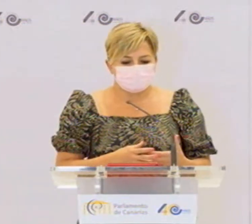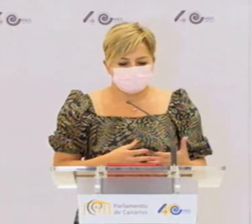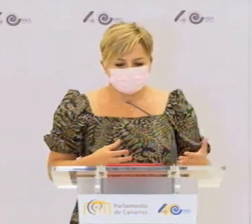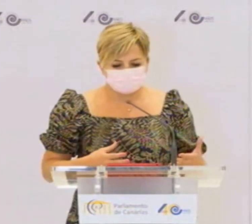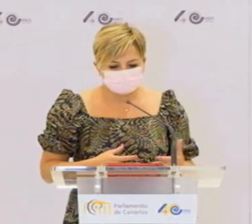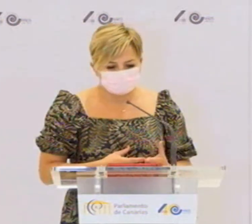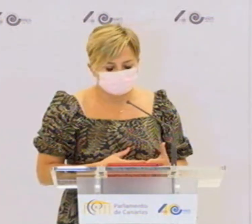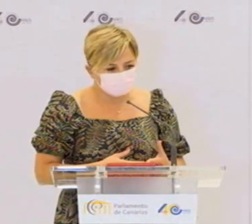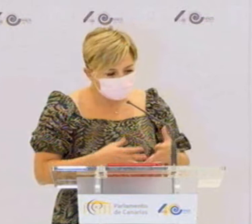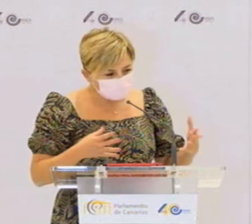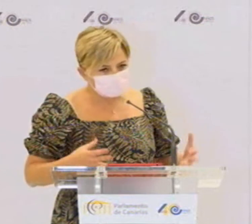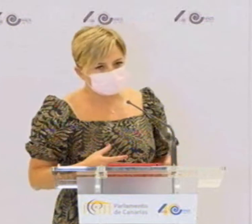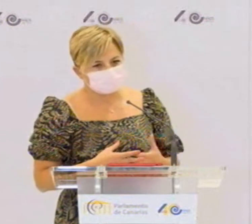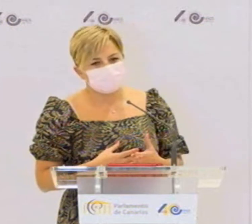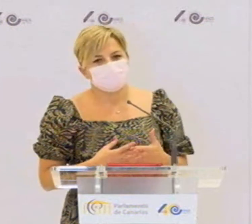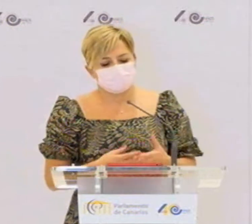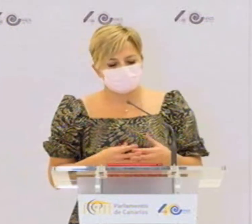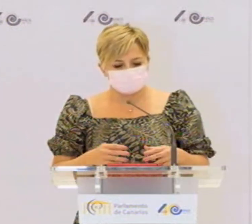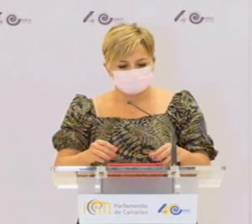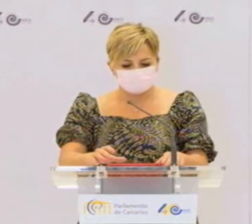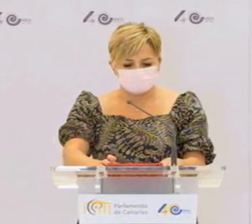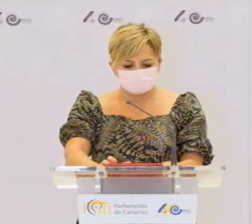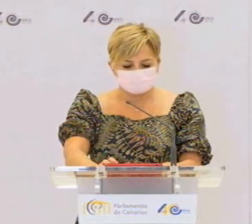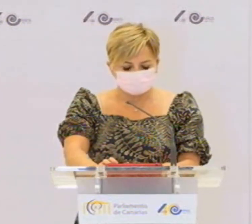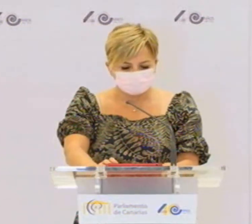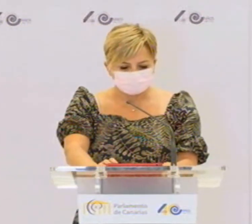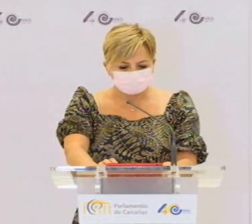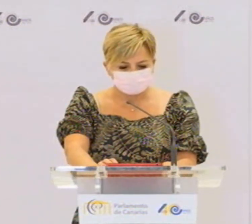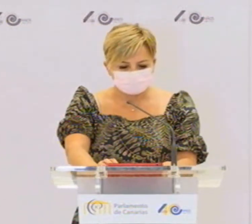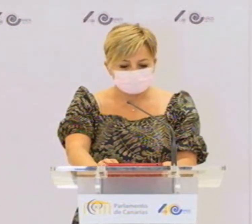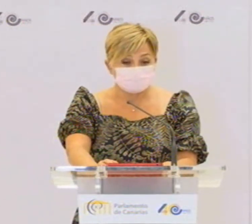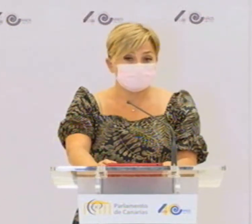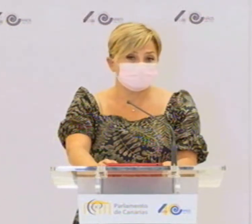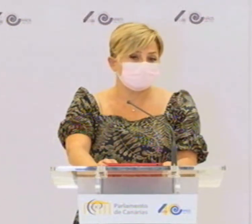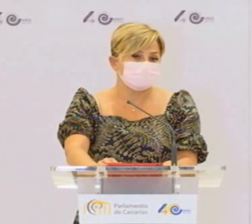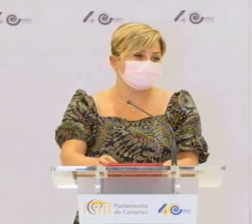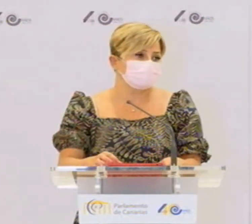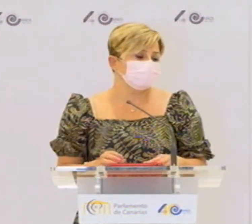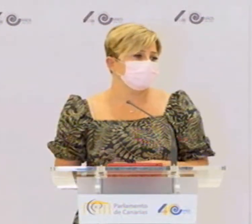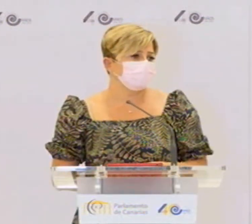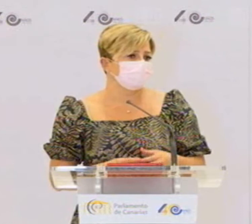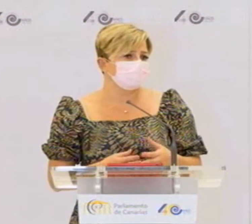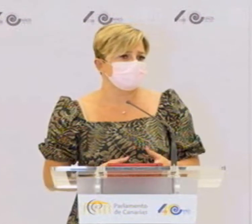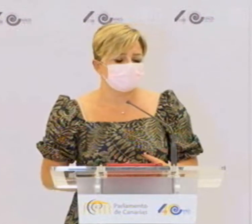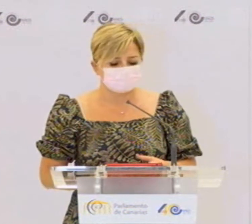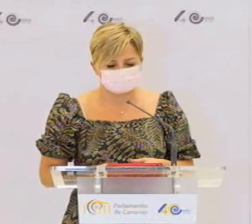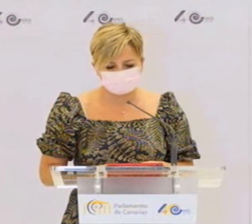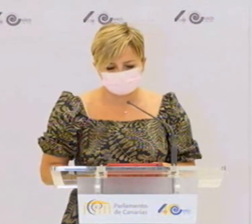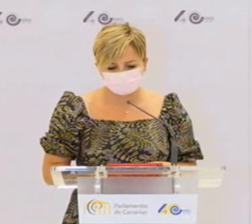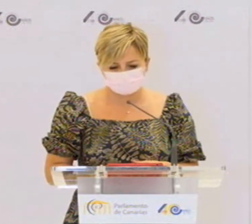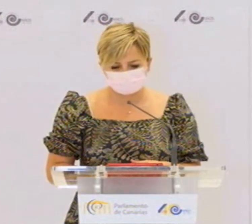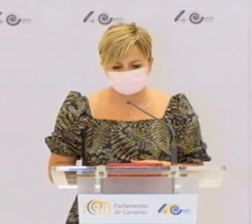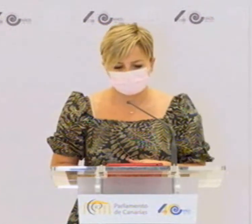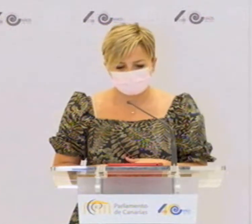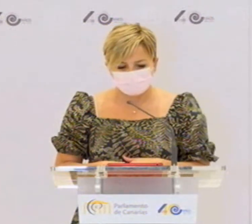a poder, por muy amplia que sea, va a poder ser suficiente. Se pone en valor el plan Reactiva y creo que la forma de trabajar de